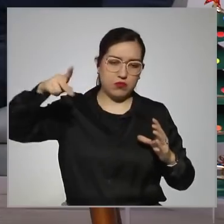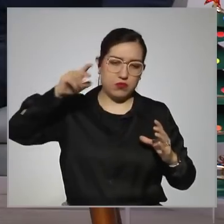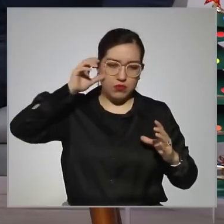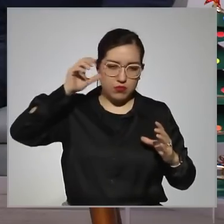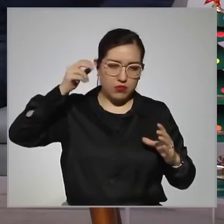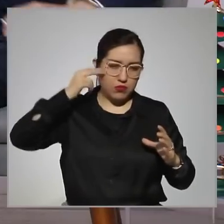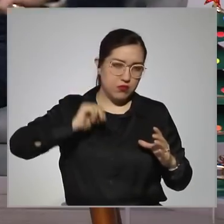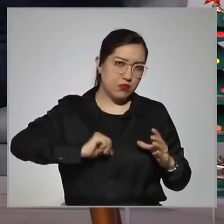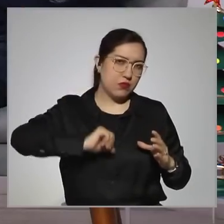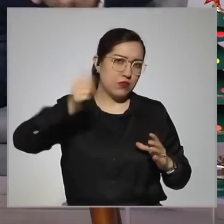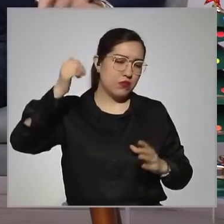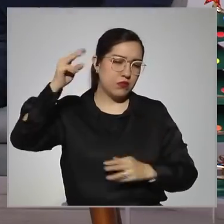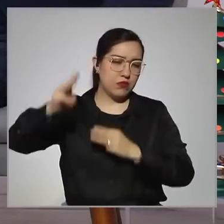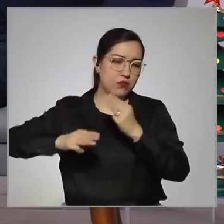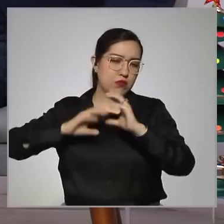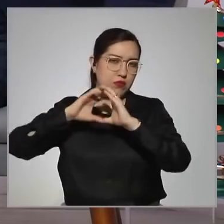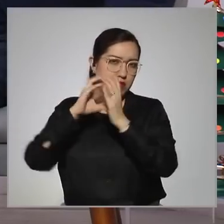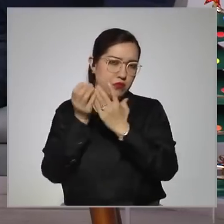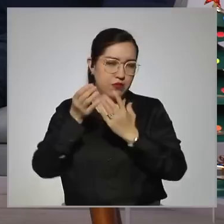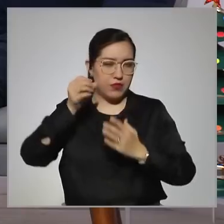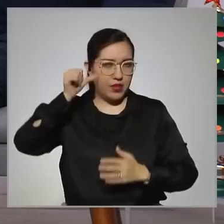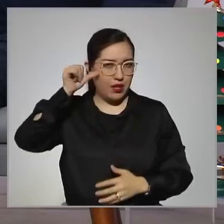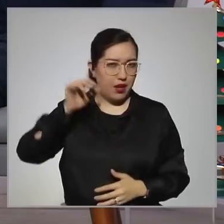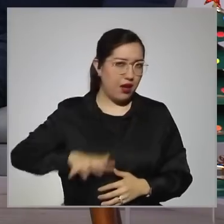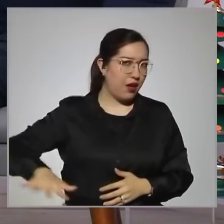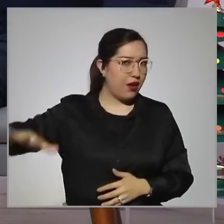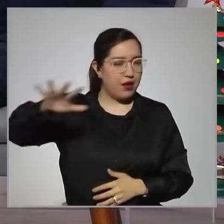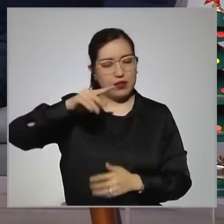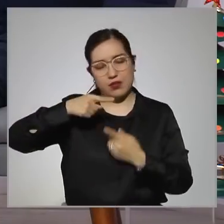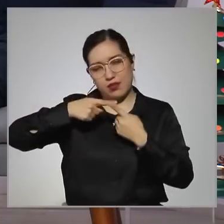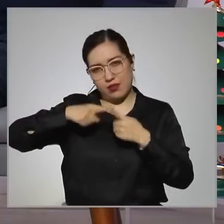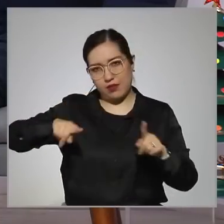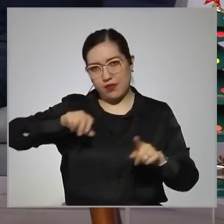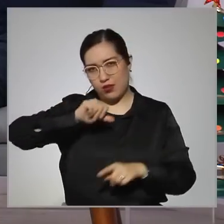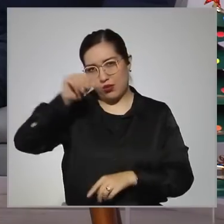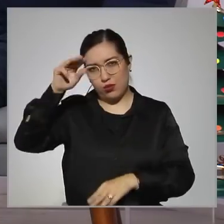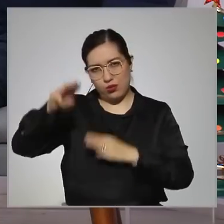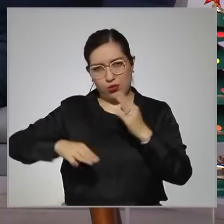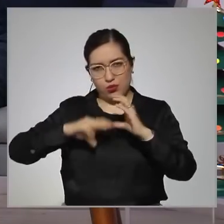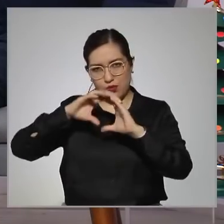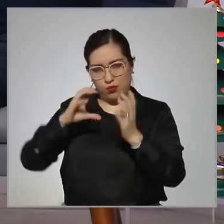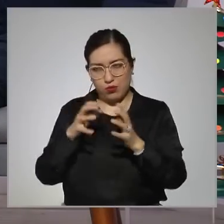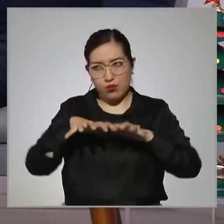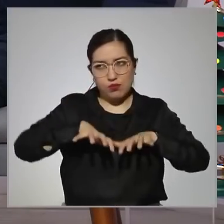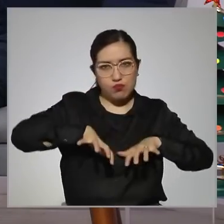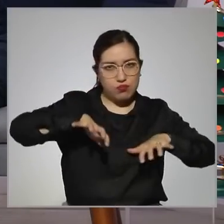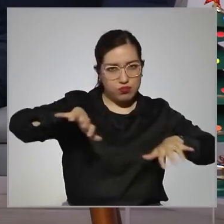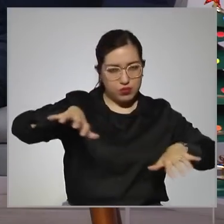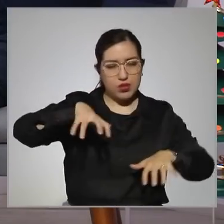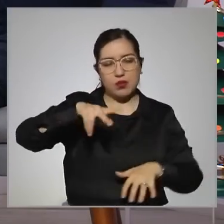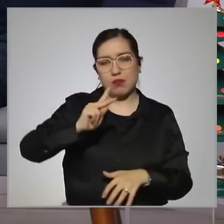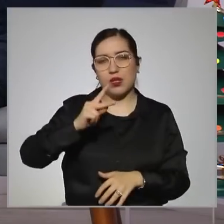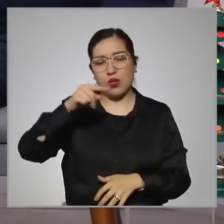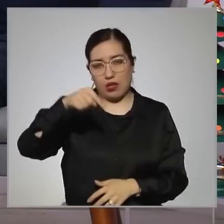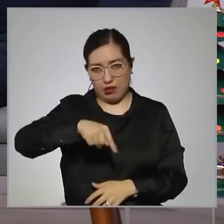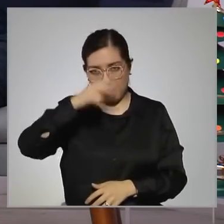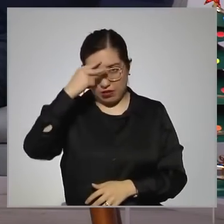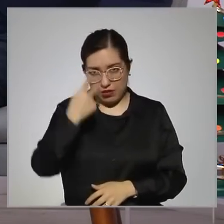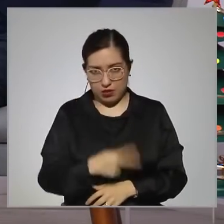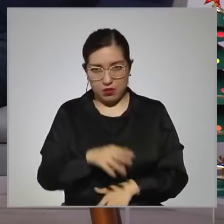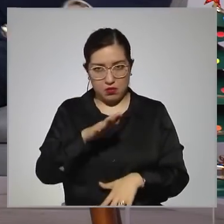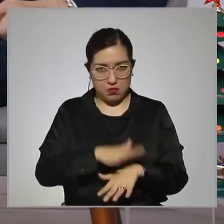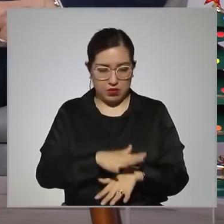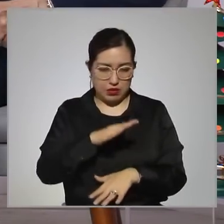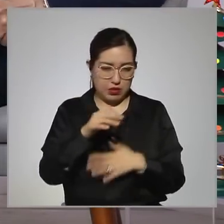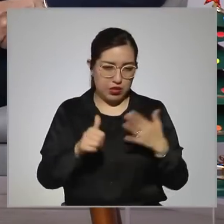mundo, ¿sí? Asia es otro mundo totalmente Claro. diferente, que a veces nos es muy ajeno, pero en México, sobre todo en la